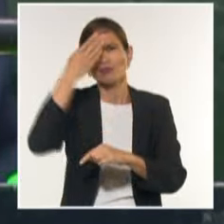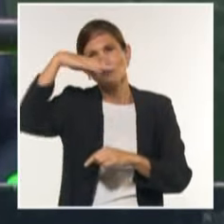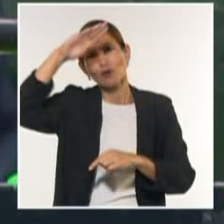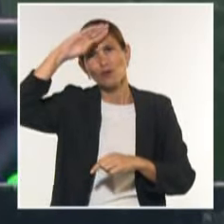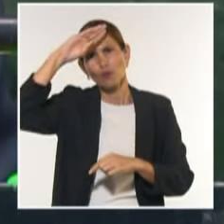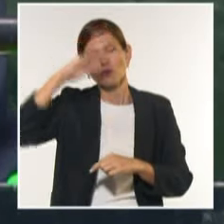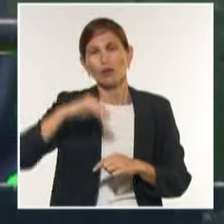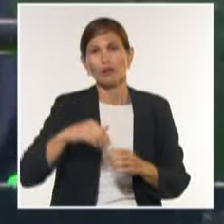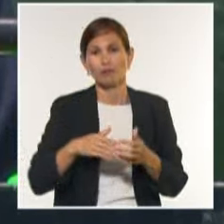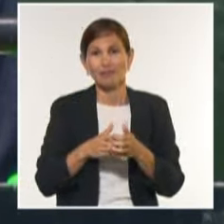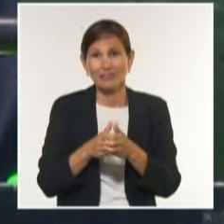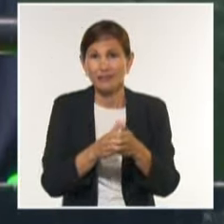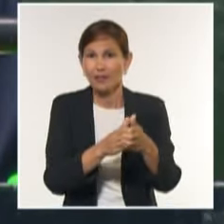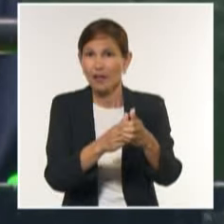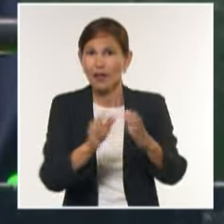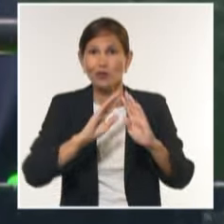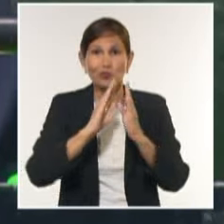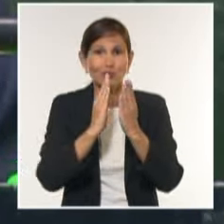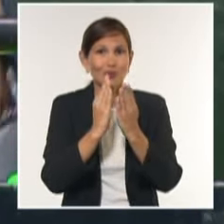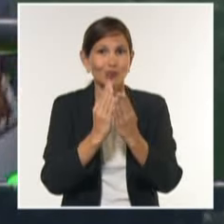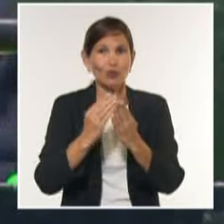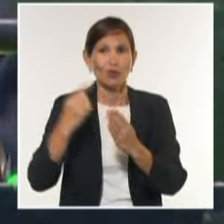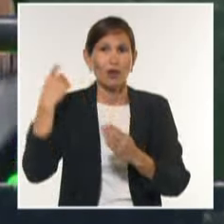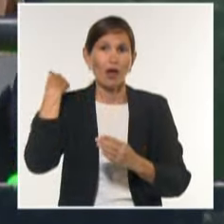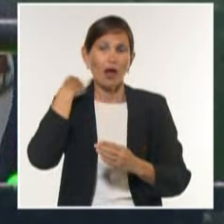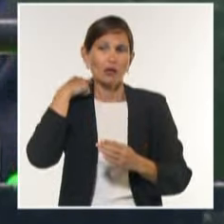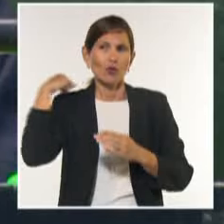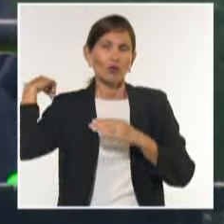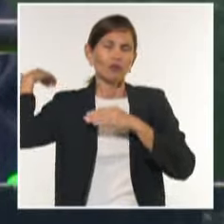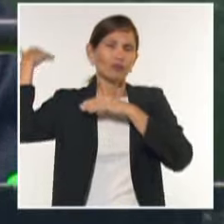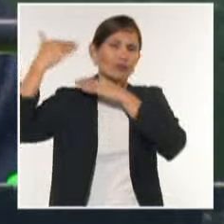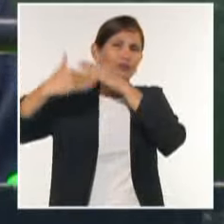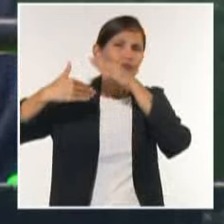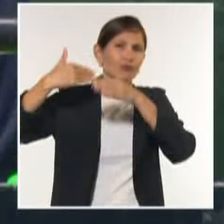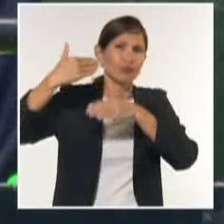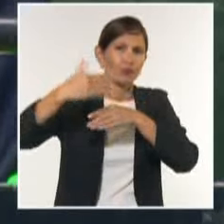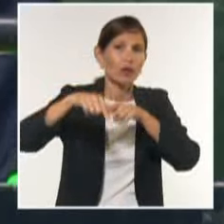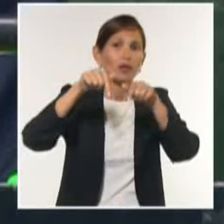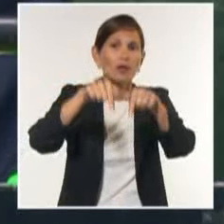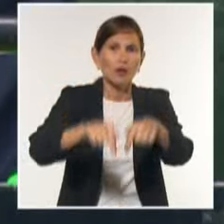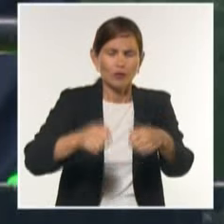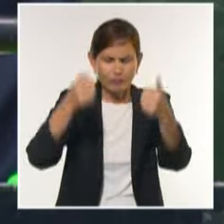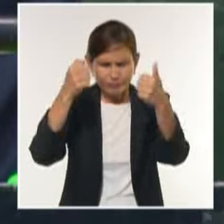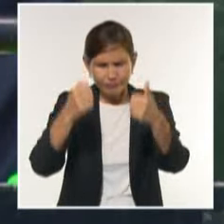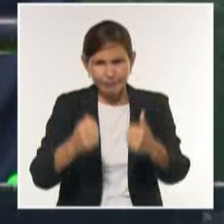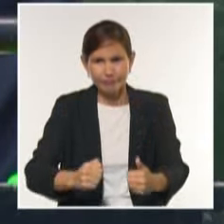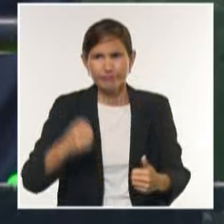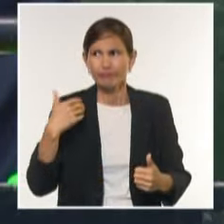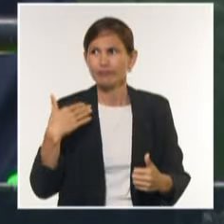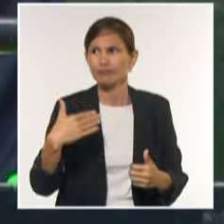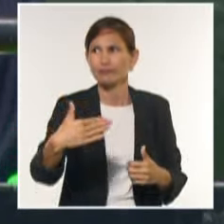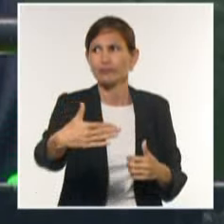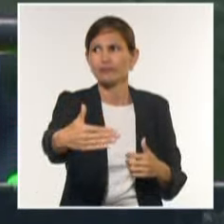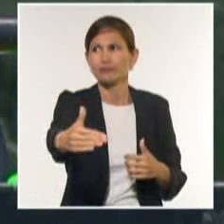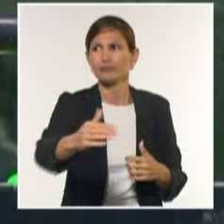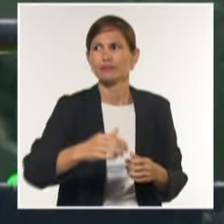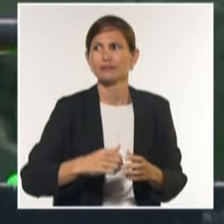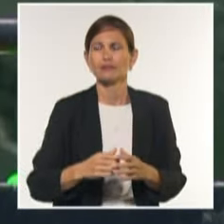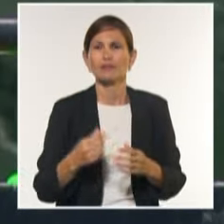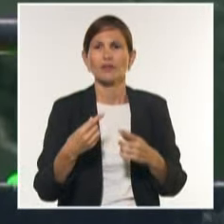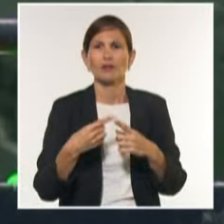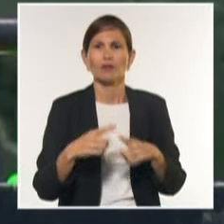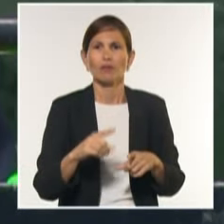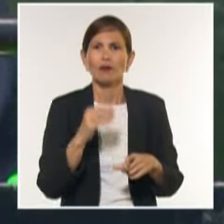ha guiado durante todos estos años y guía ahora la conducta del gobierno